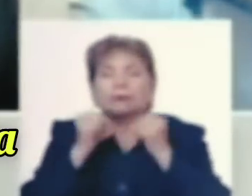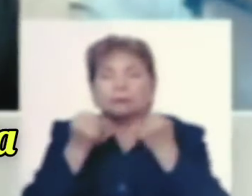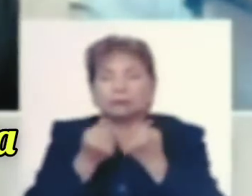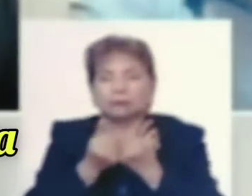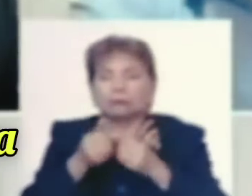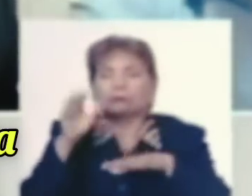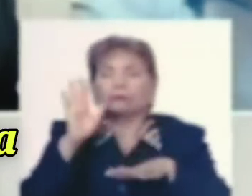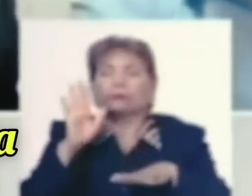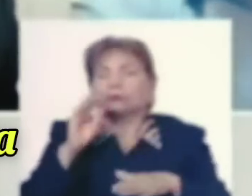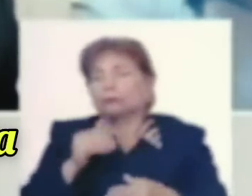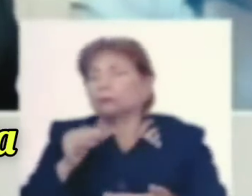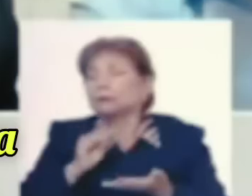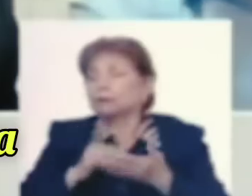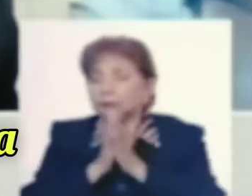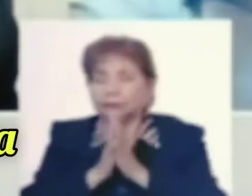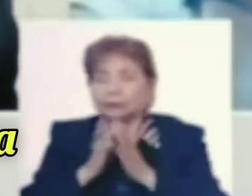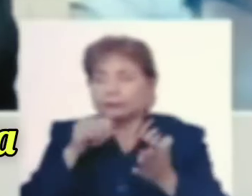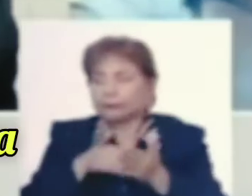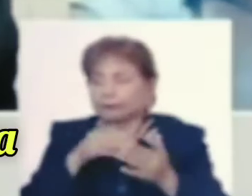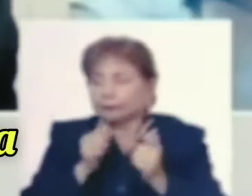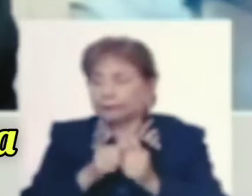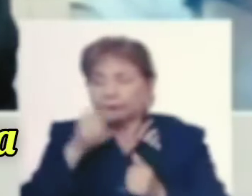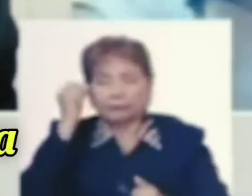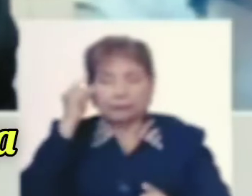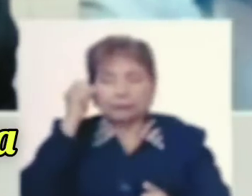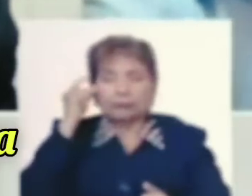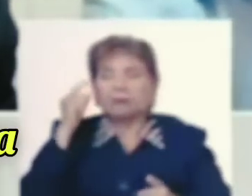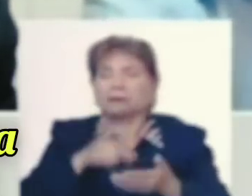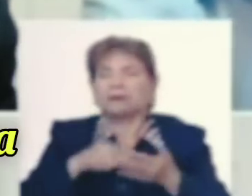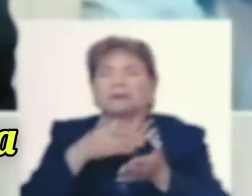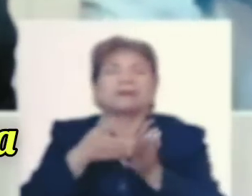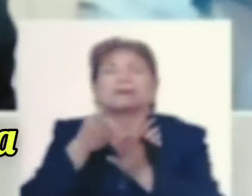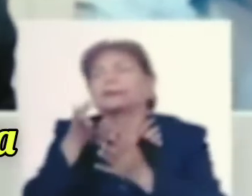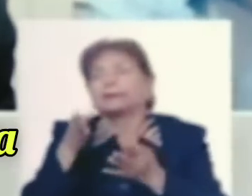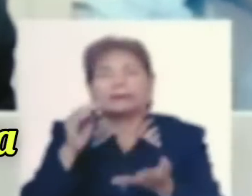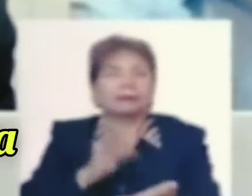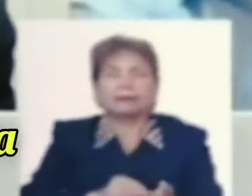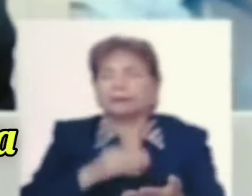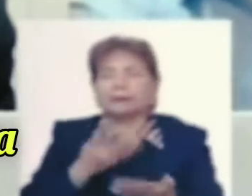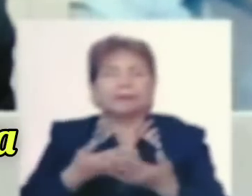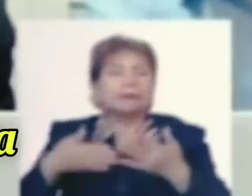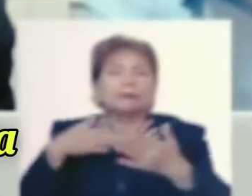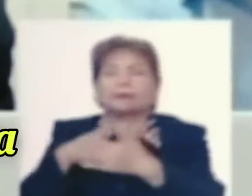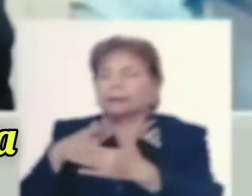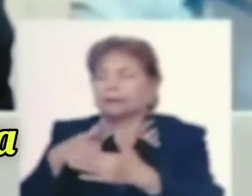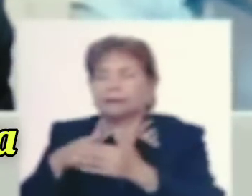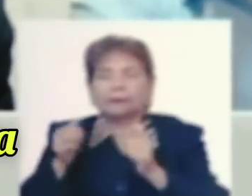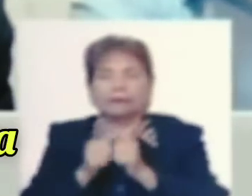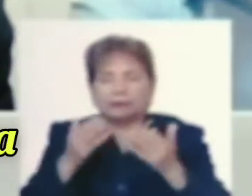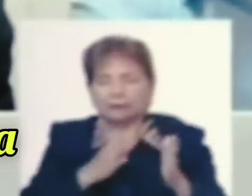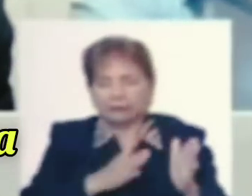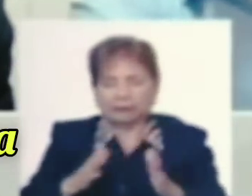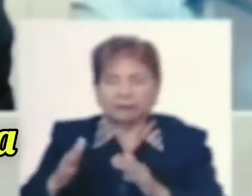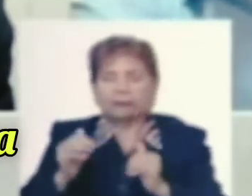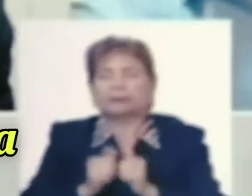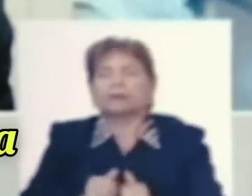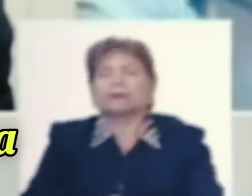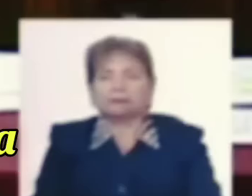Vamos a tomarle juramento. Así que, por favor, que no se entienda de que esto es un mecanismo más para obstruir el desarrollo de esta